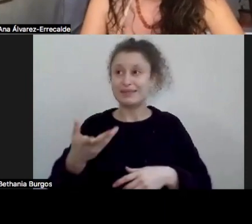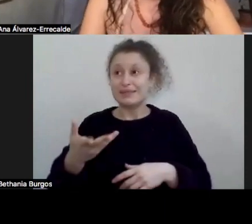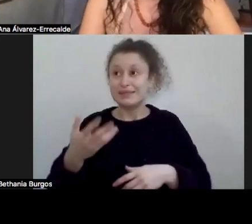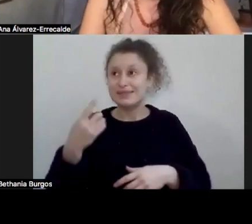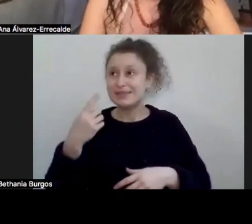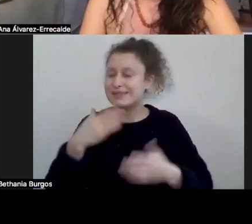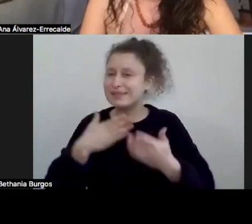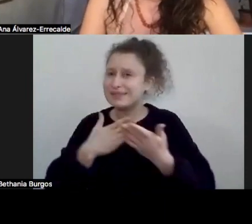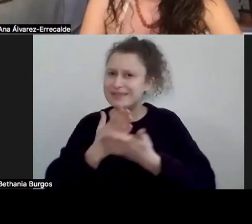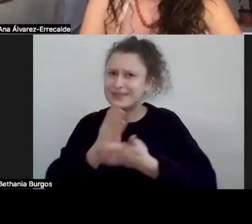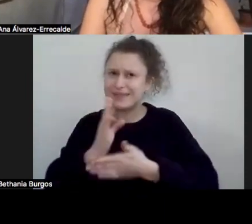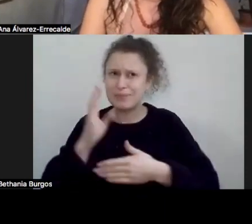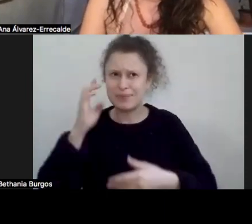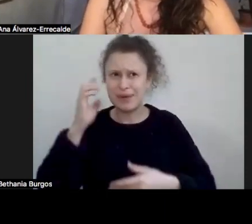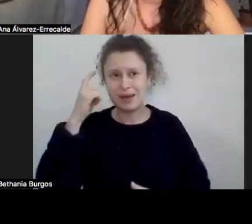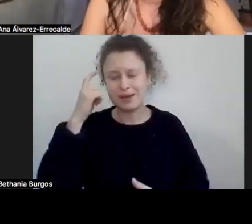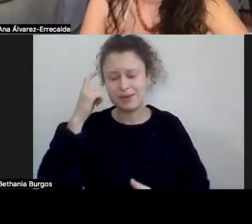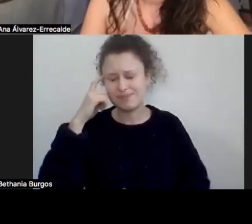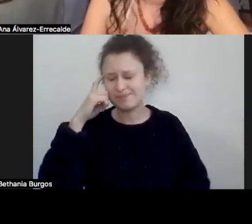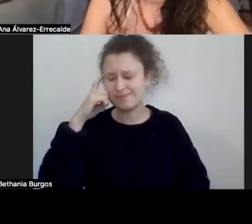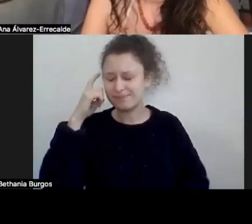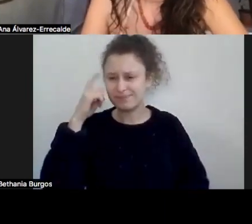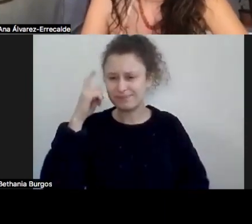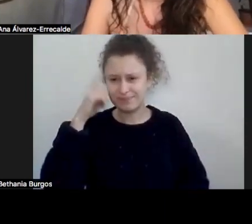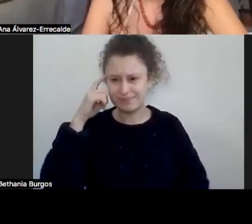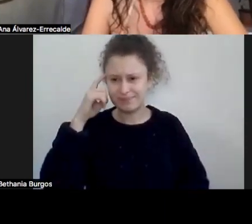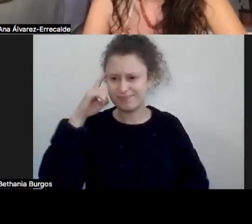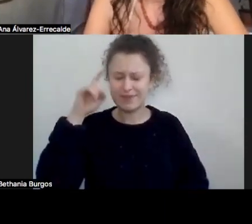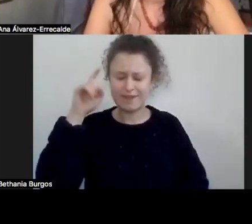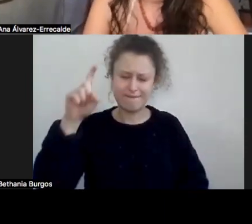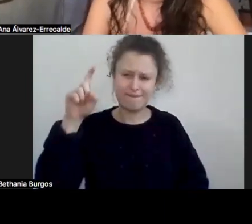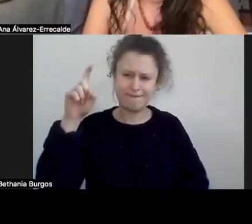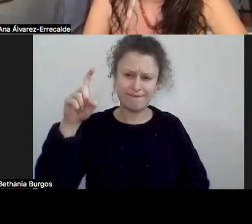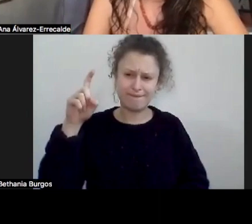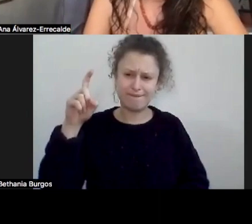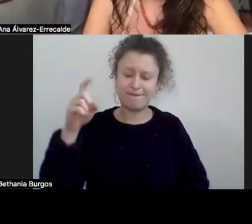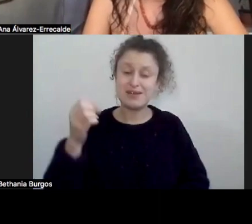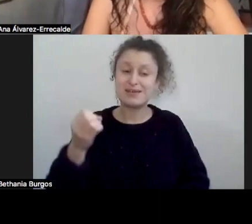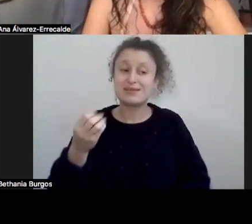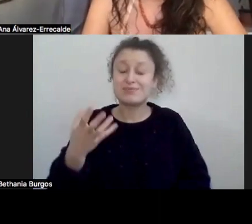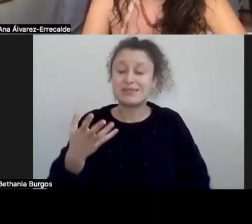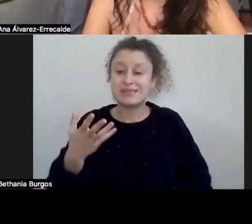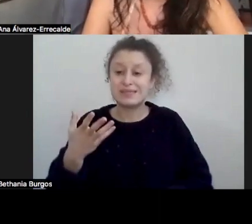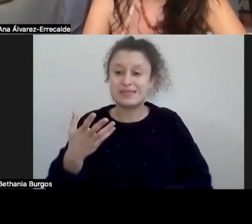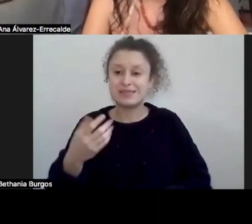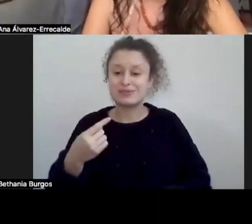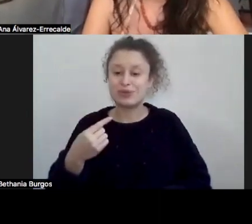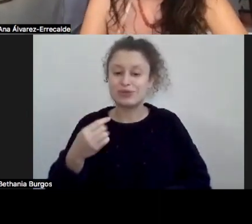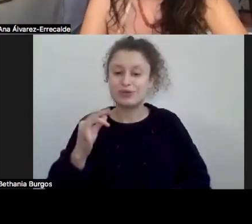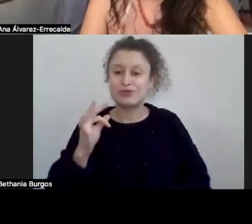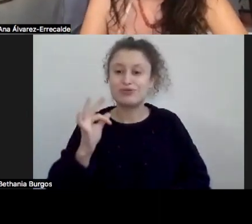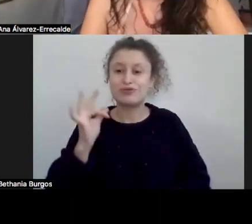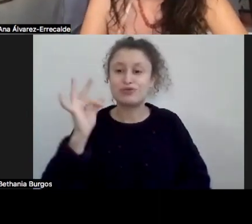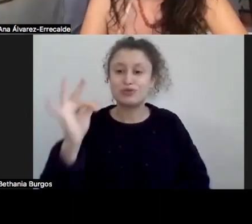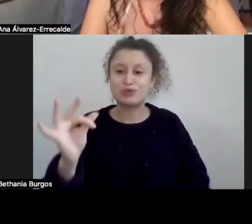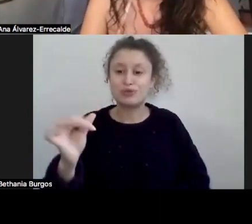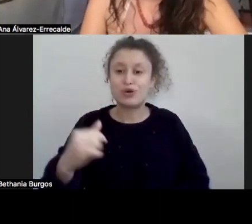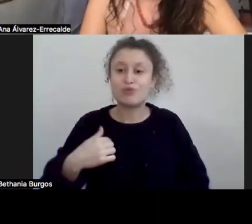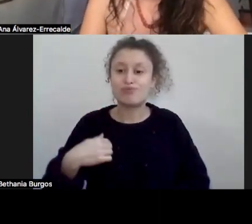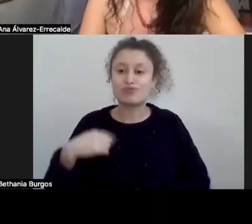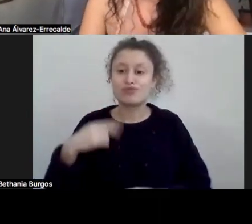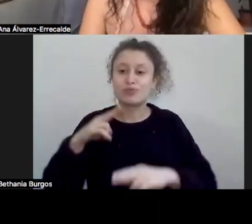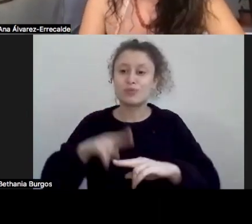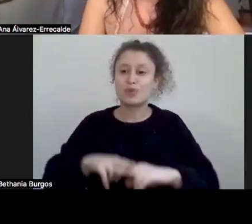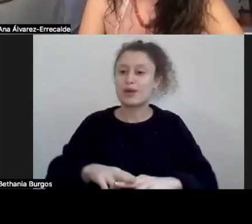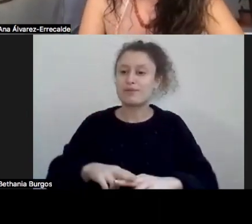¿no? Y en el momento en que yo le hice la foto a Josep, mi hijo Neuquén vivía